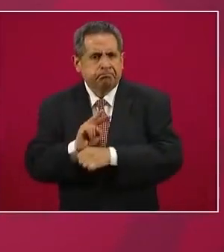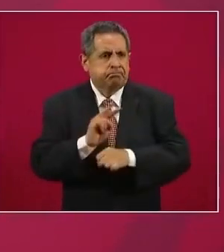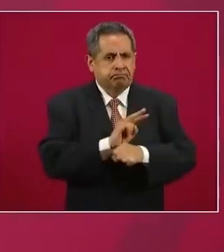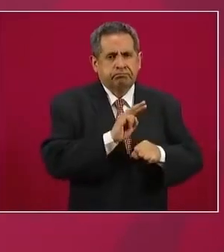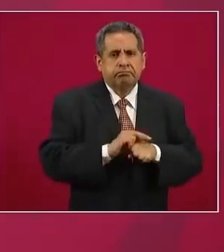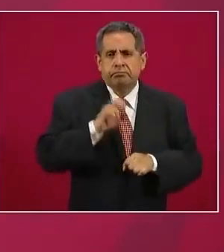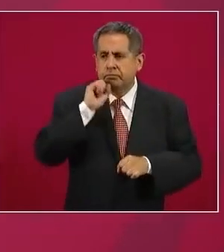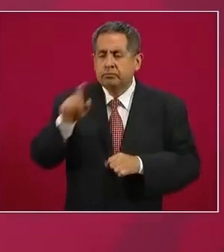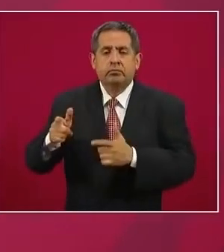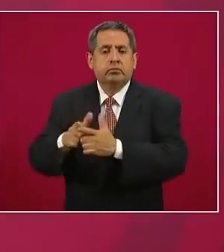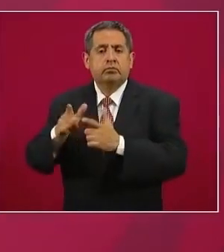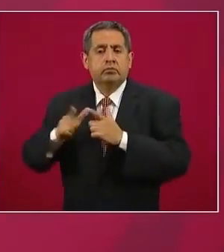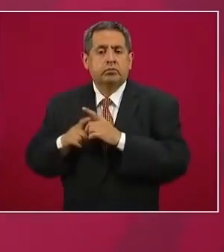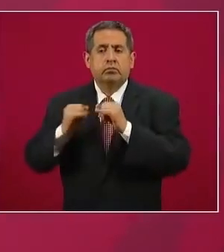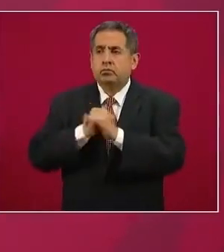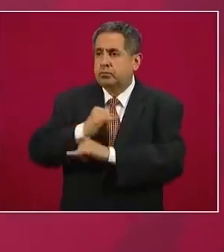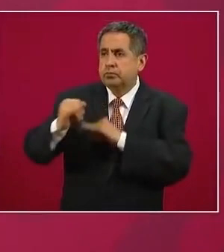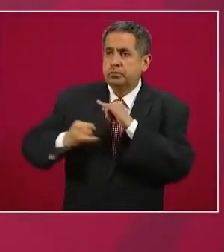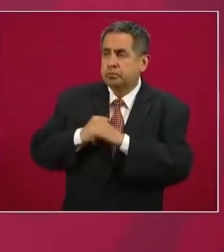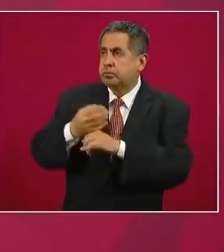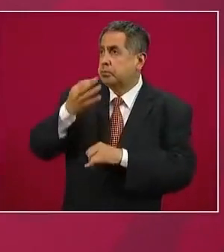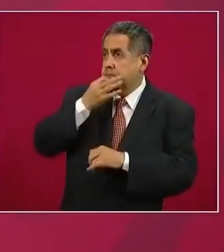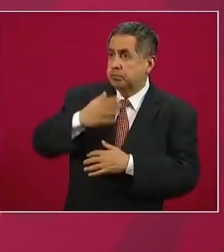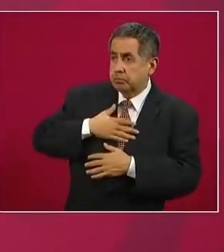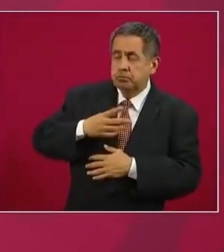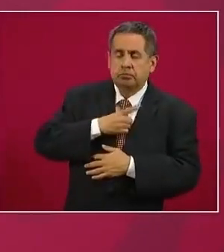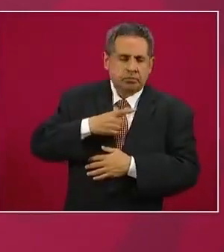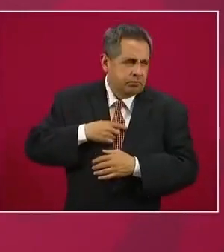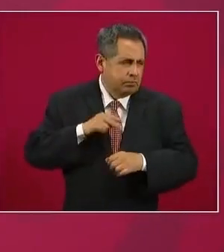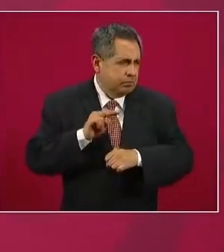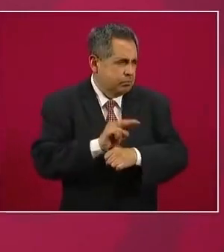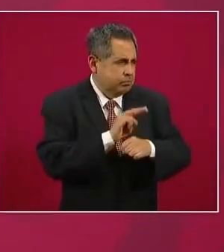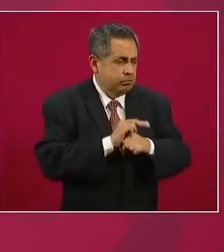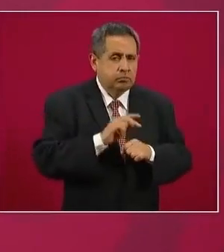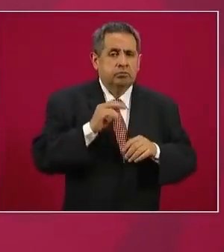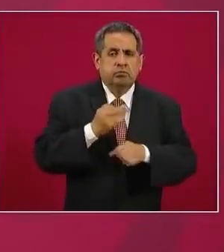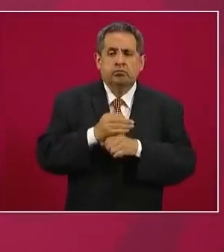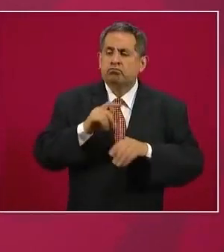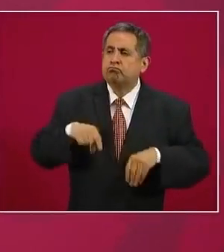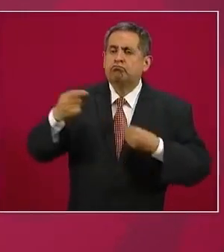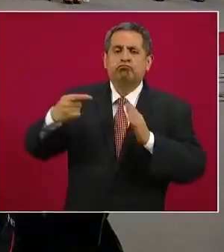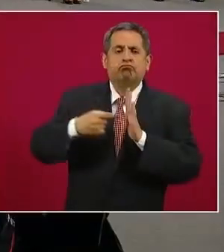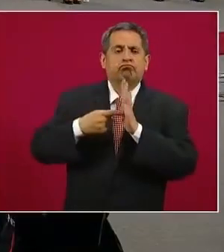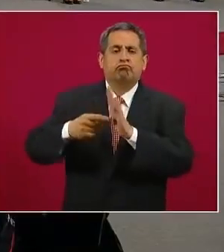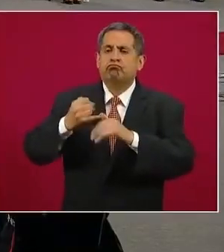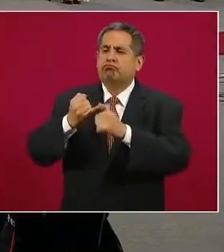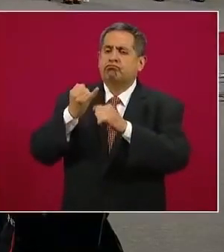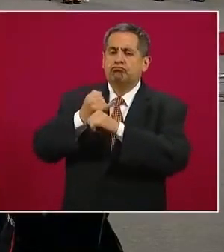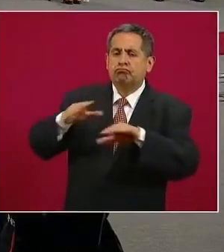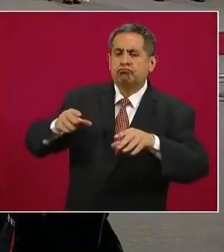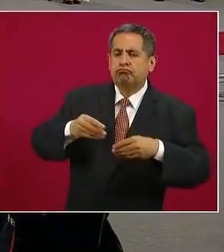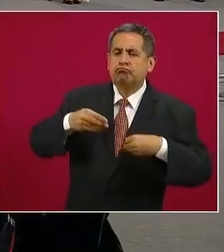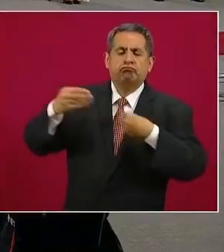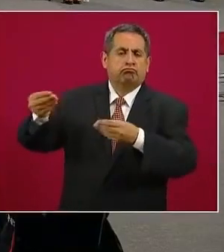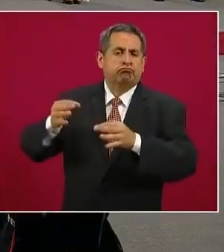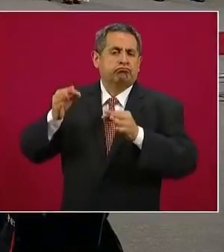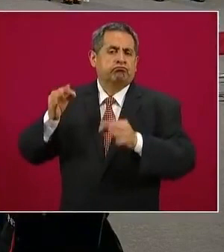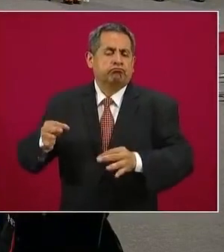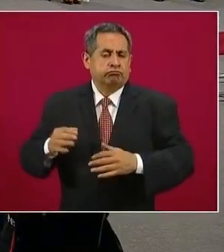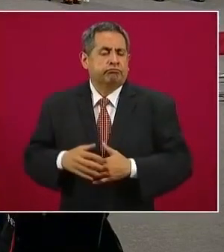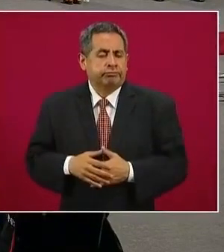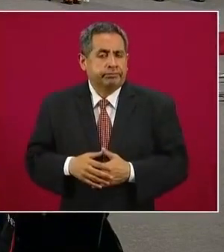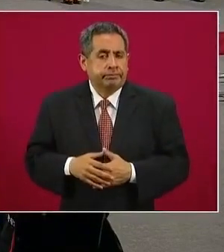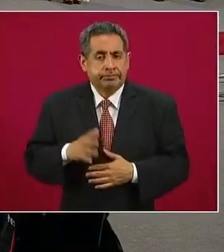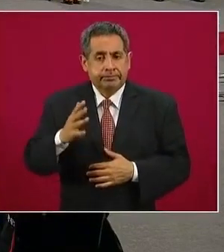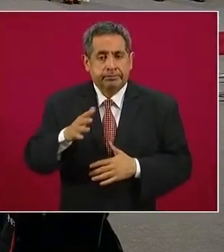las personas tenían características de prestanombres en razón de su edad entre otros elementos que nos hacen pensar que no